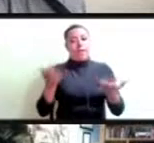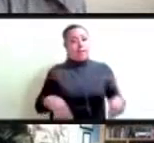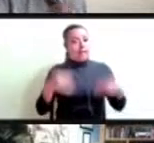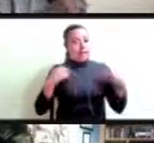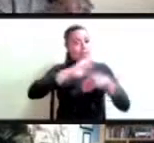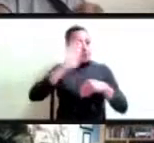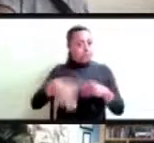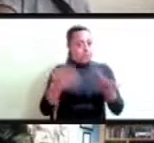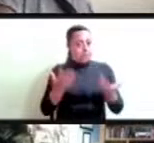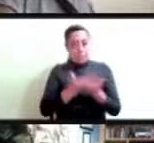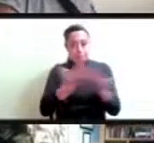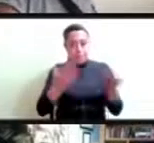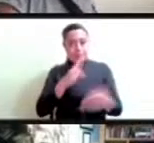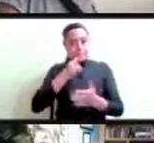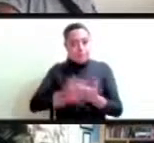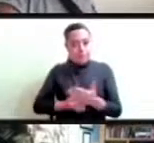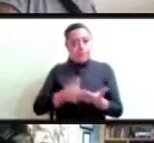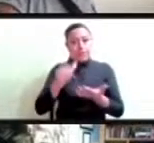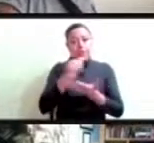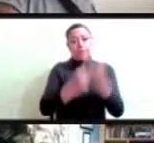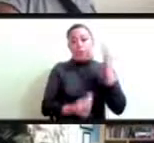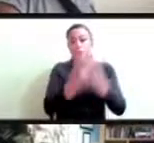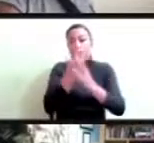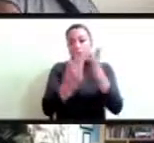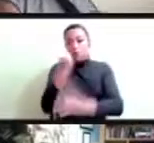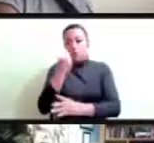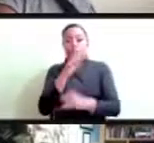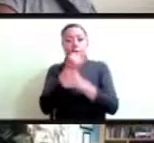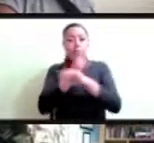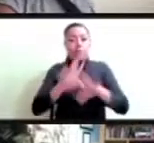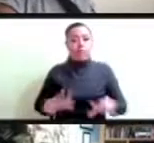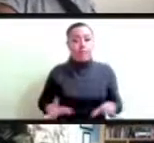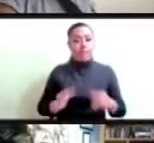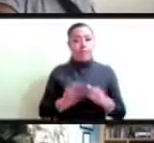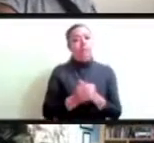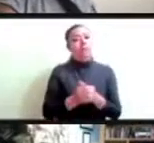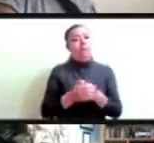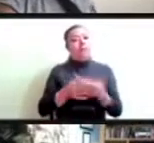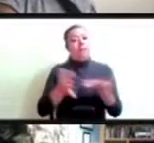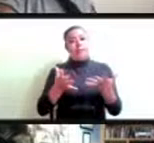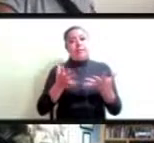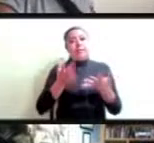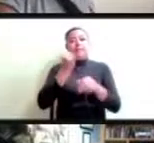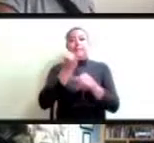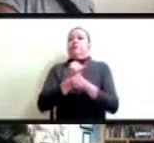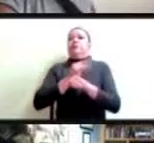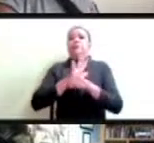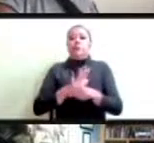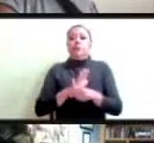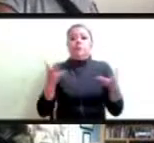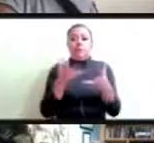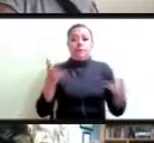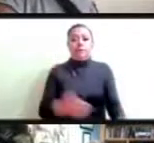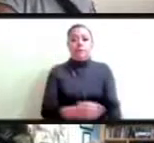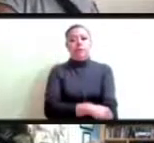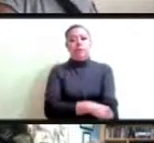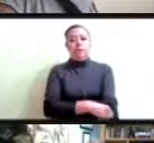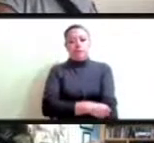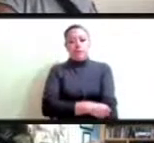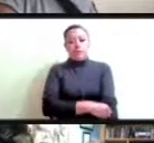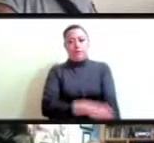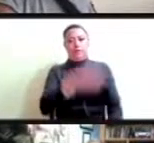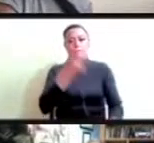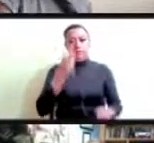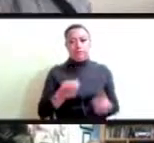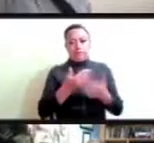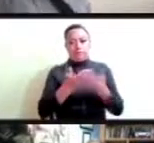reporte y actualización de exceso de mortalidad se vuelve a todas luces imposible. Están en donceles. Y en este sentido, es que mi